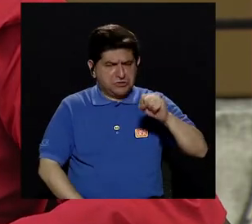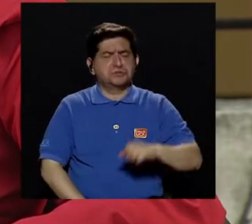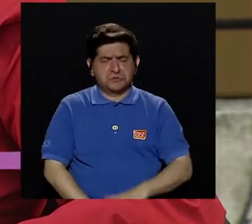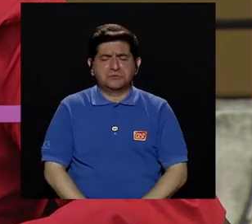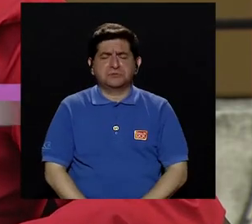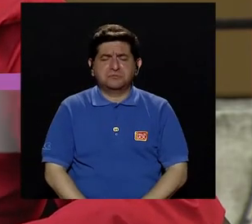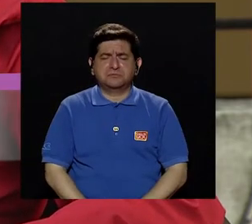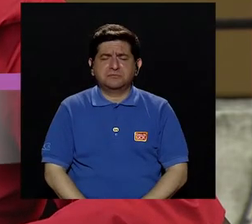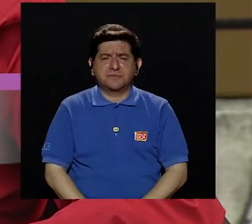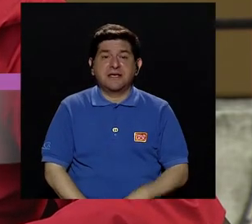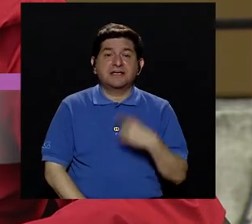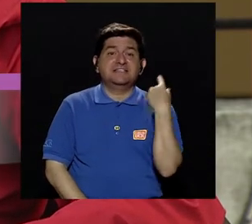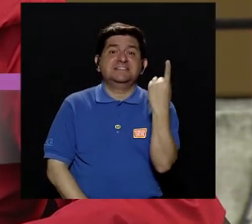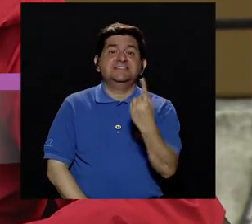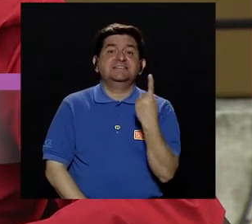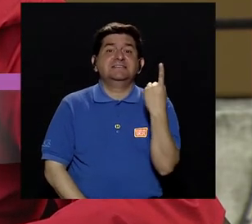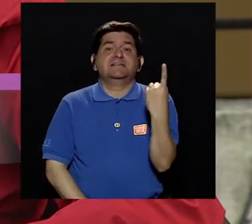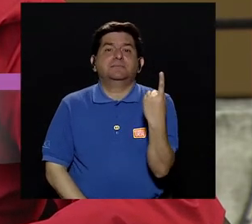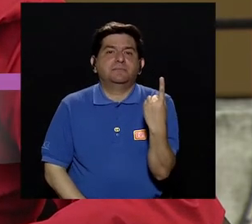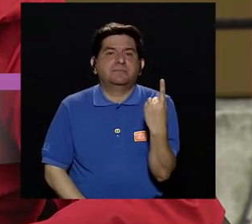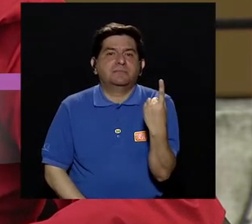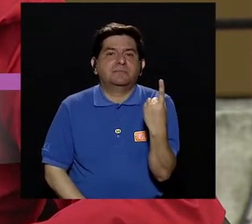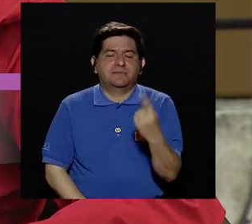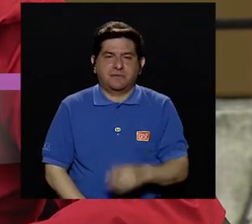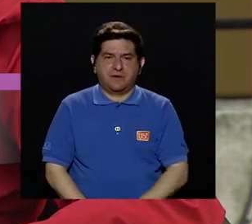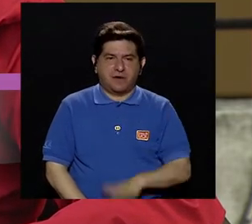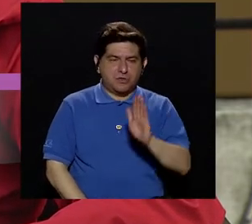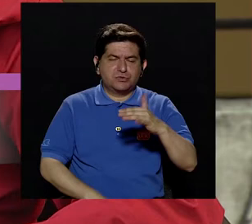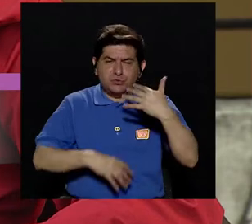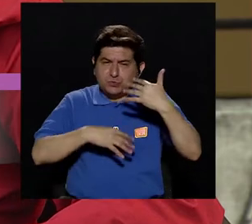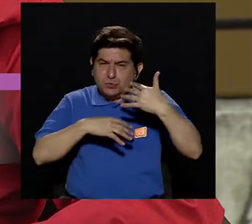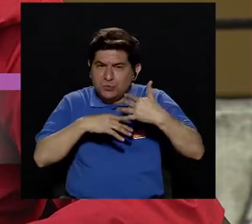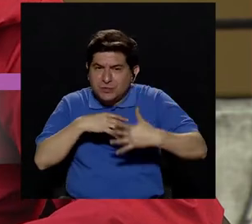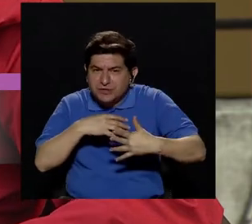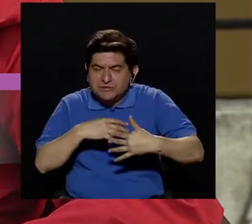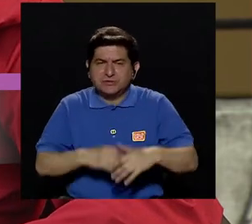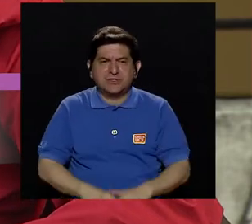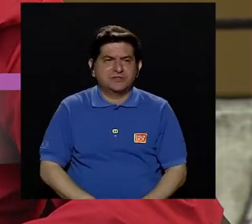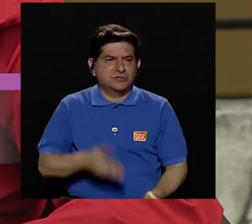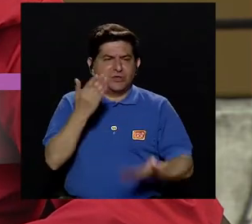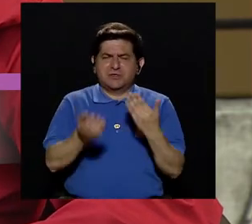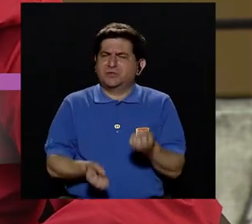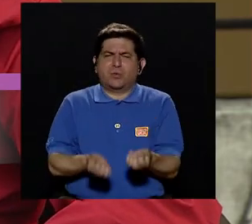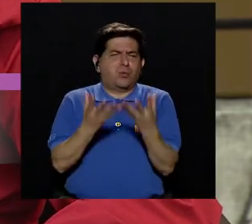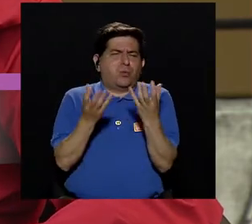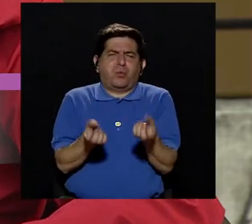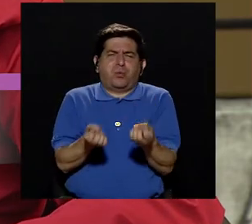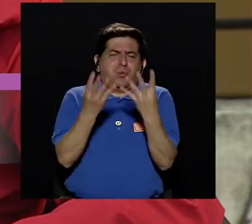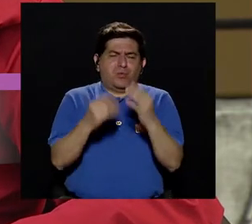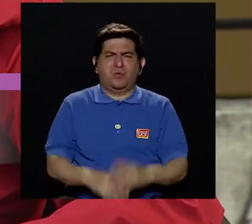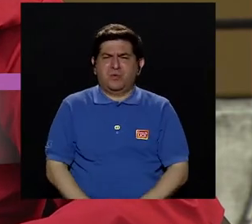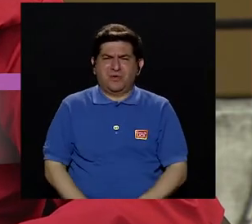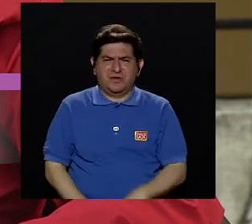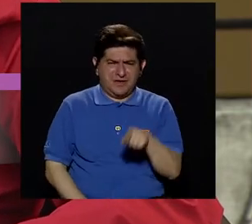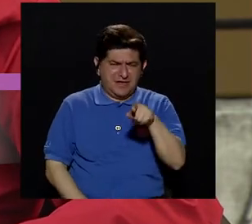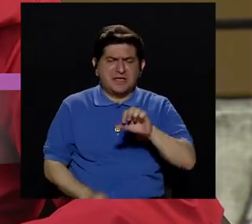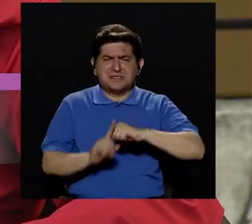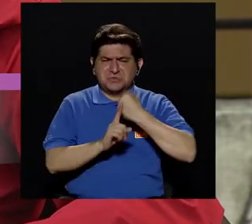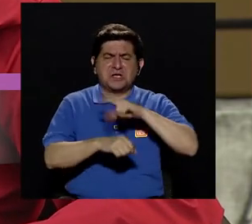sangre. Sí pueden donar siempre y cuando su menstruación no sea excesiva, ¿verdad? Que tenga un